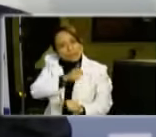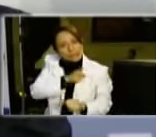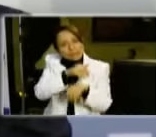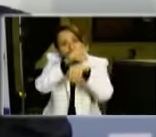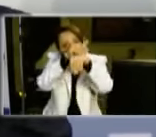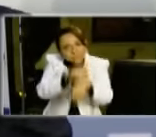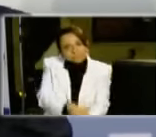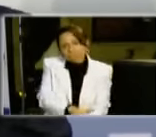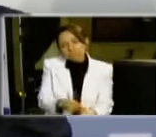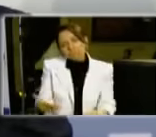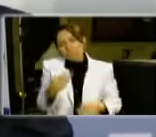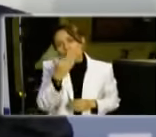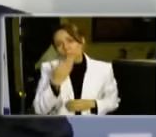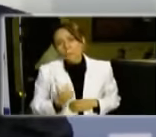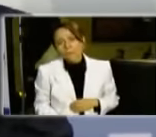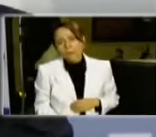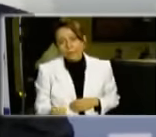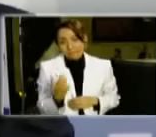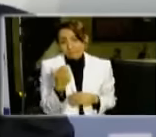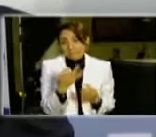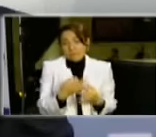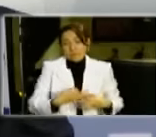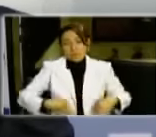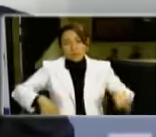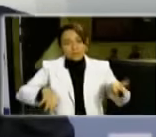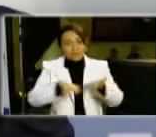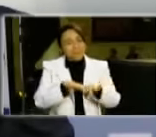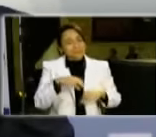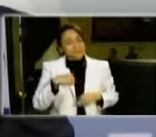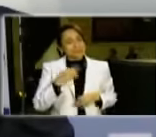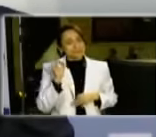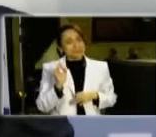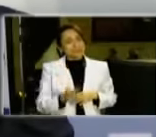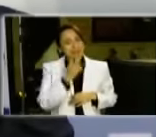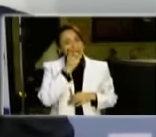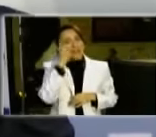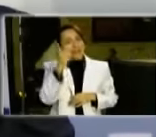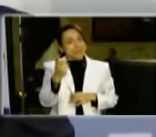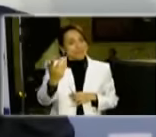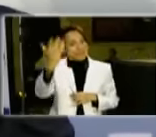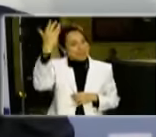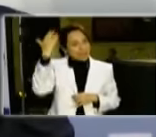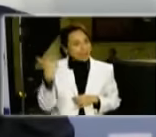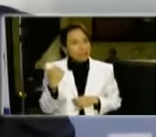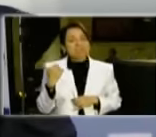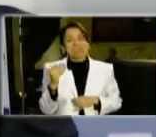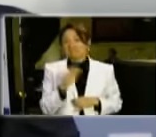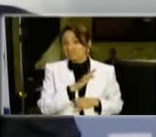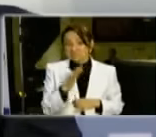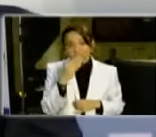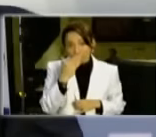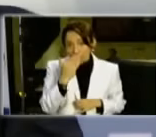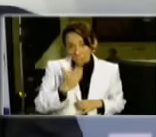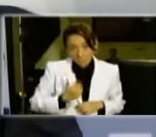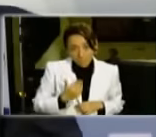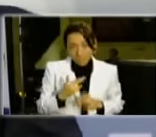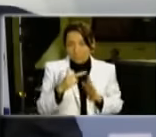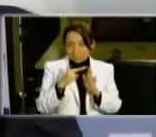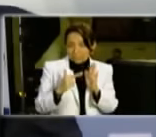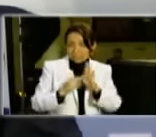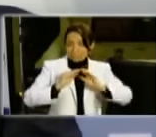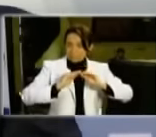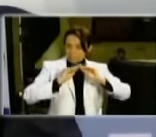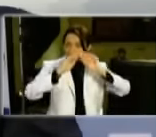absolutamente esencial, porque de lo contrario, como yo lo he dicho ya alguna vez, la integración termina siendo, la